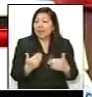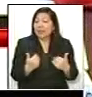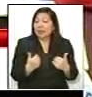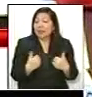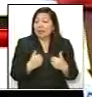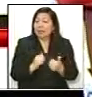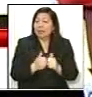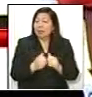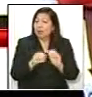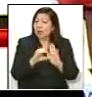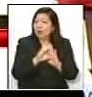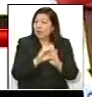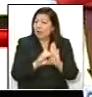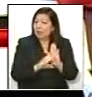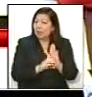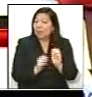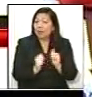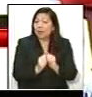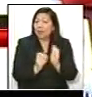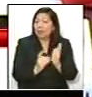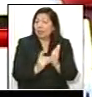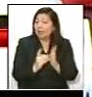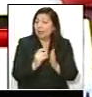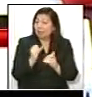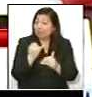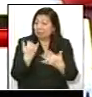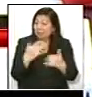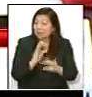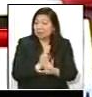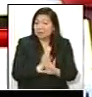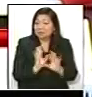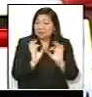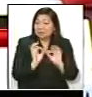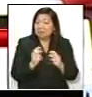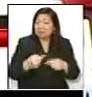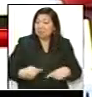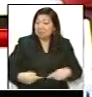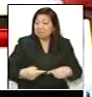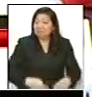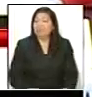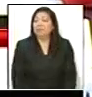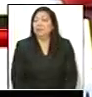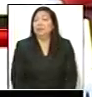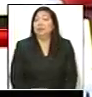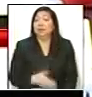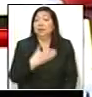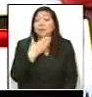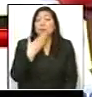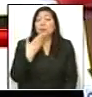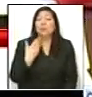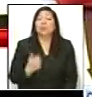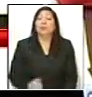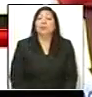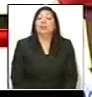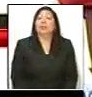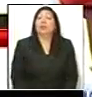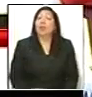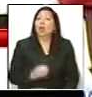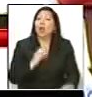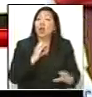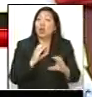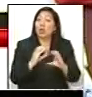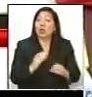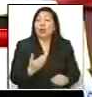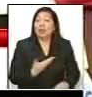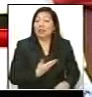una reforma constitucional con dictamen lista para ser debatida. Sería bueno que la comunicación con